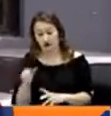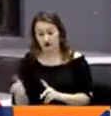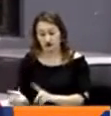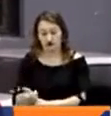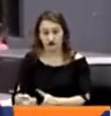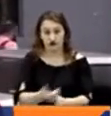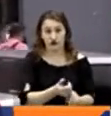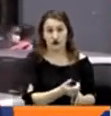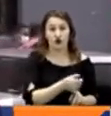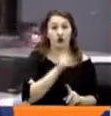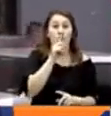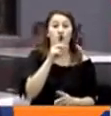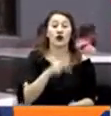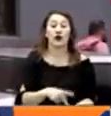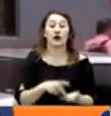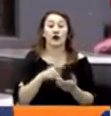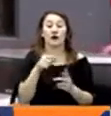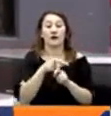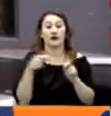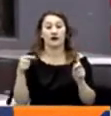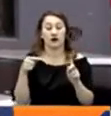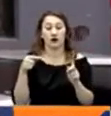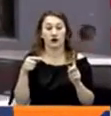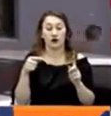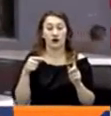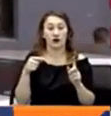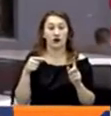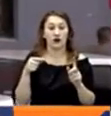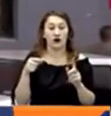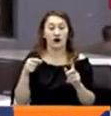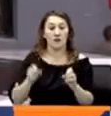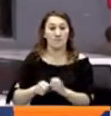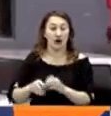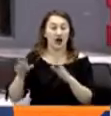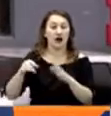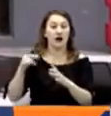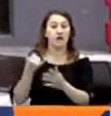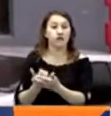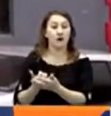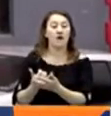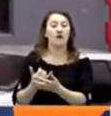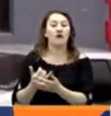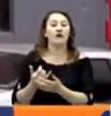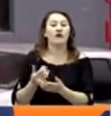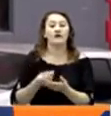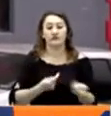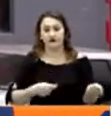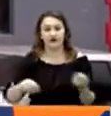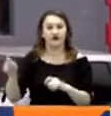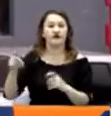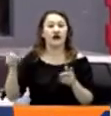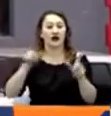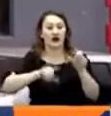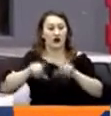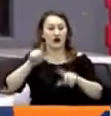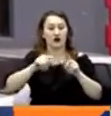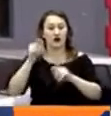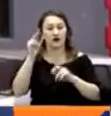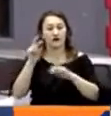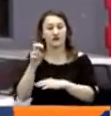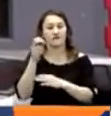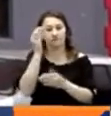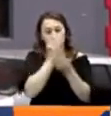el 1.5 kilos de explosivo, fue llevado al laboratorio de la Fiscalía para